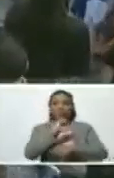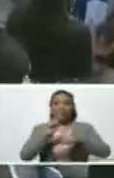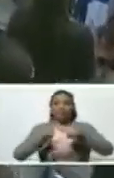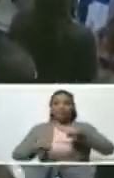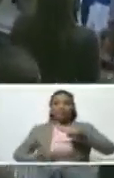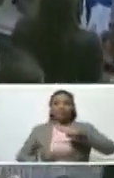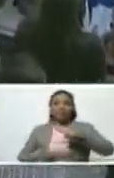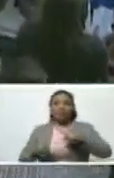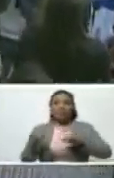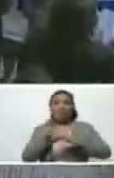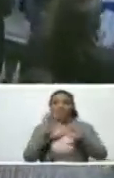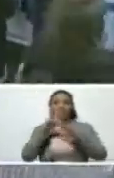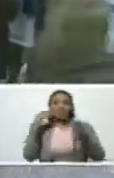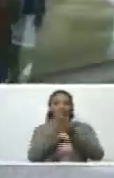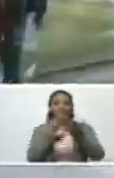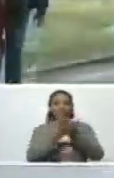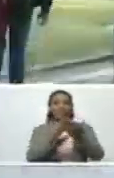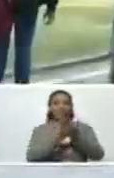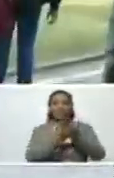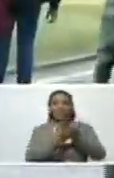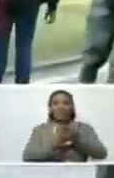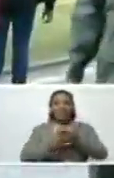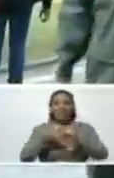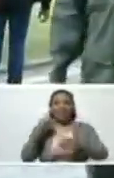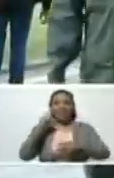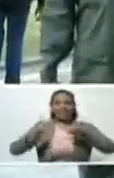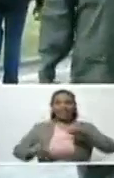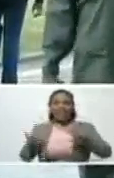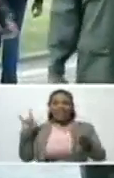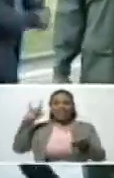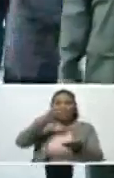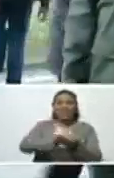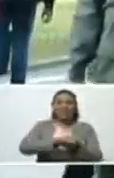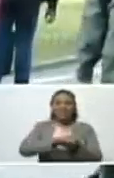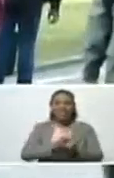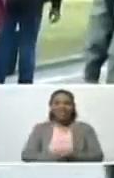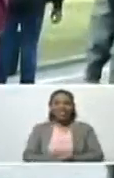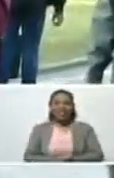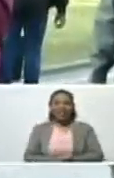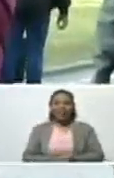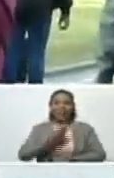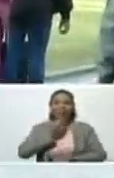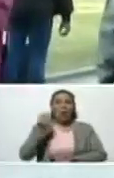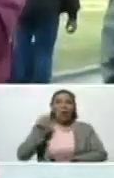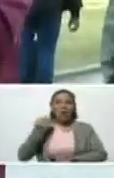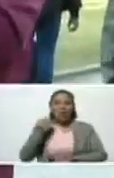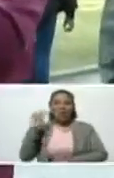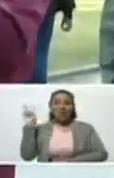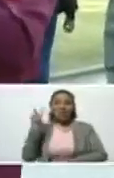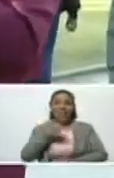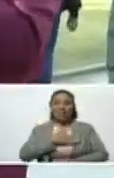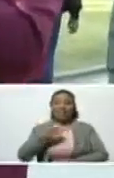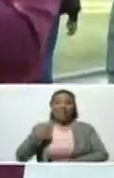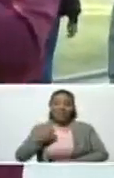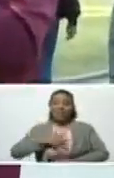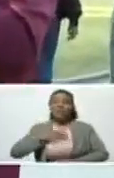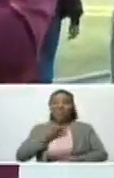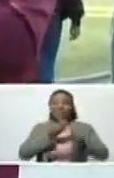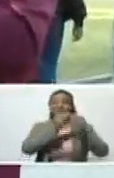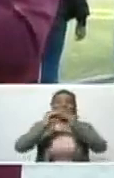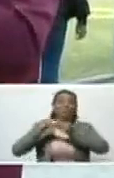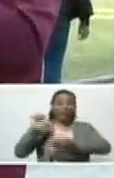ya están probando vehículos solares y eléctricos, aviones. ¿Ah? Y los jóvenes venezolanos que quieren, que pueden fabricar